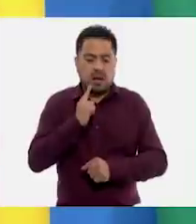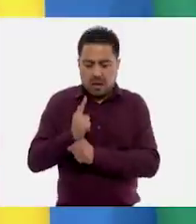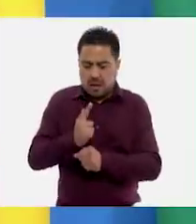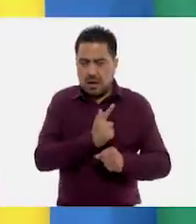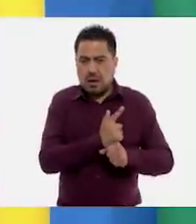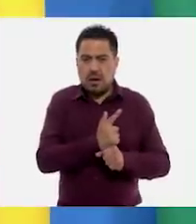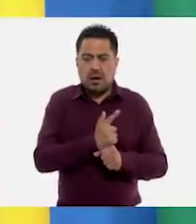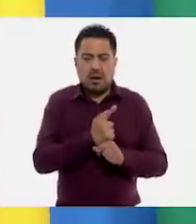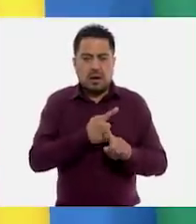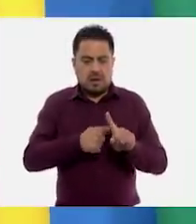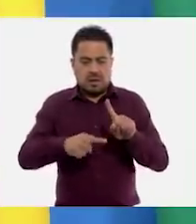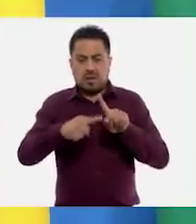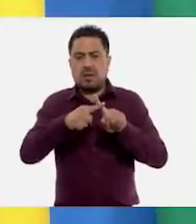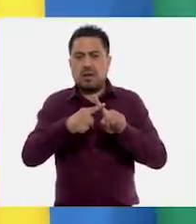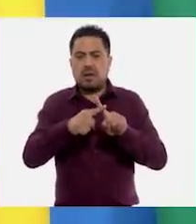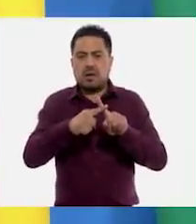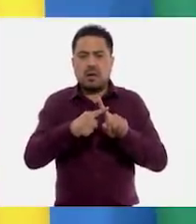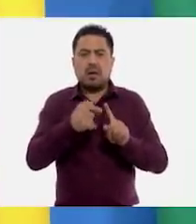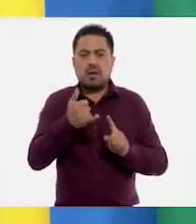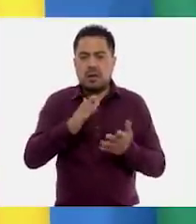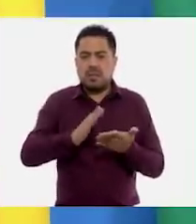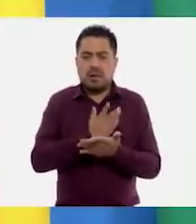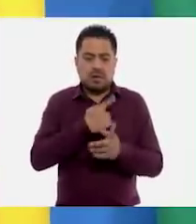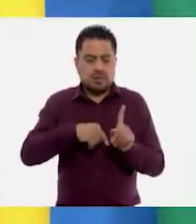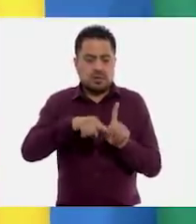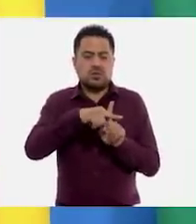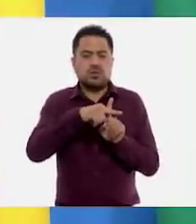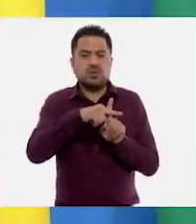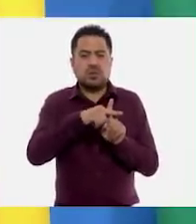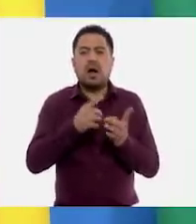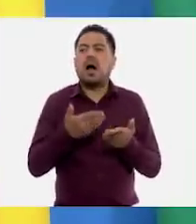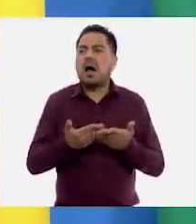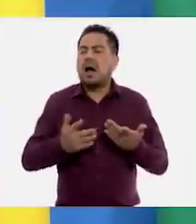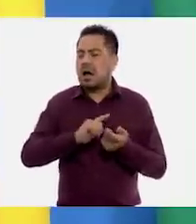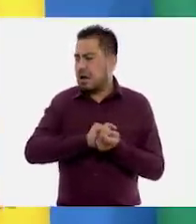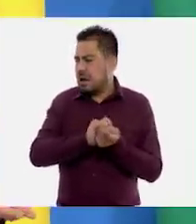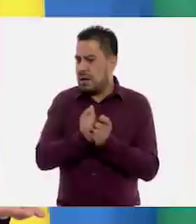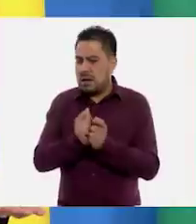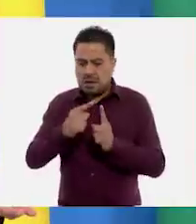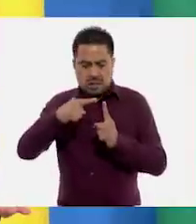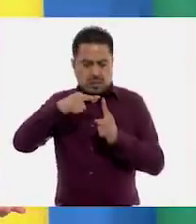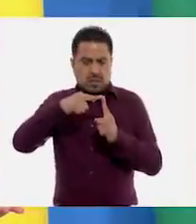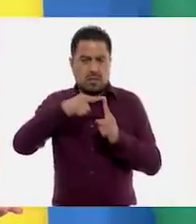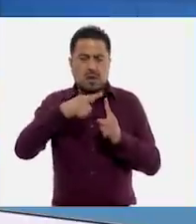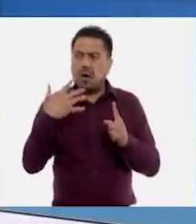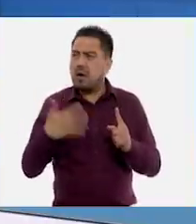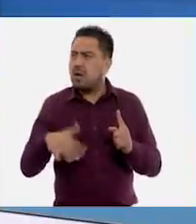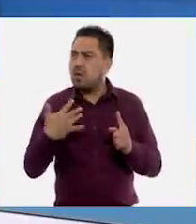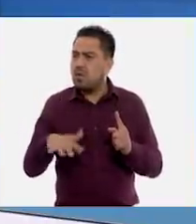que una multiplicación y una suma ahora se convirtió en división.